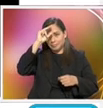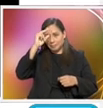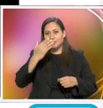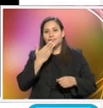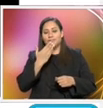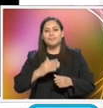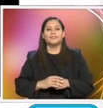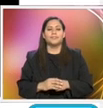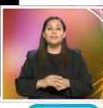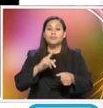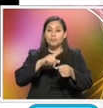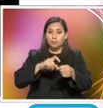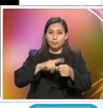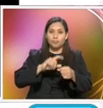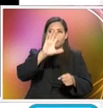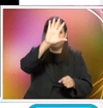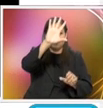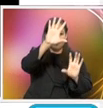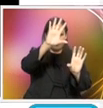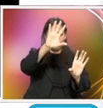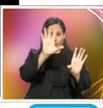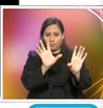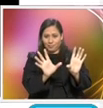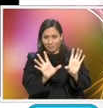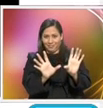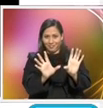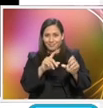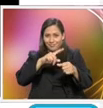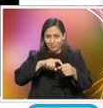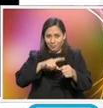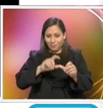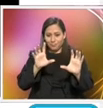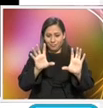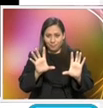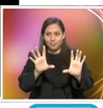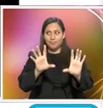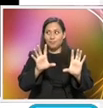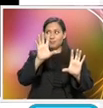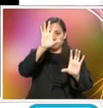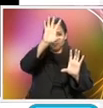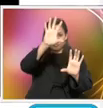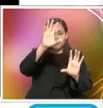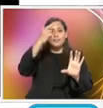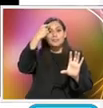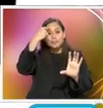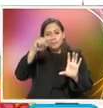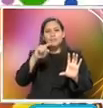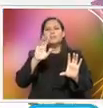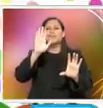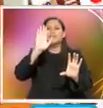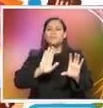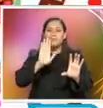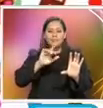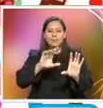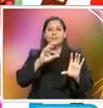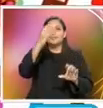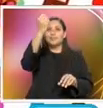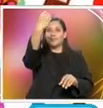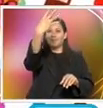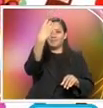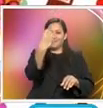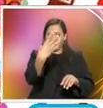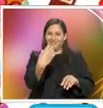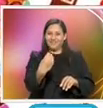Y los colores, evidentemente, como te decía antes, están diseñados como si fuera un semáforo.